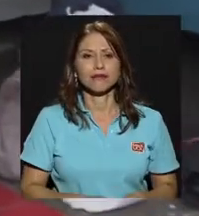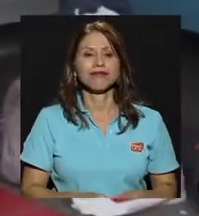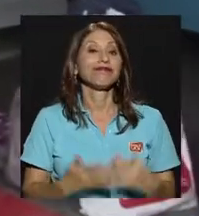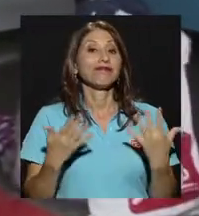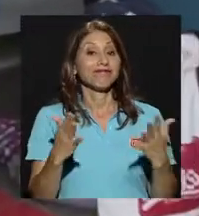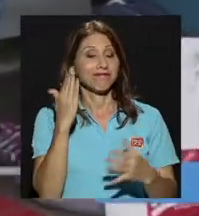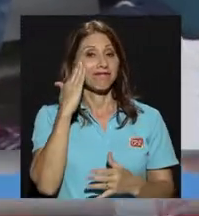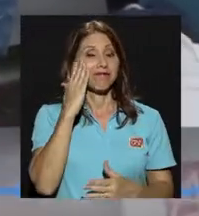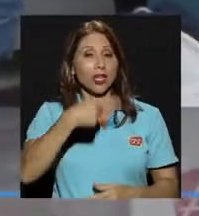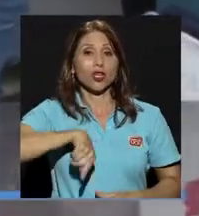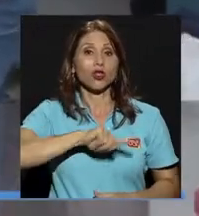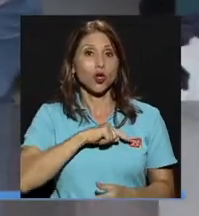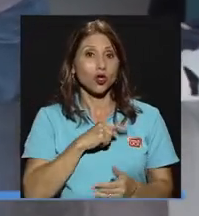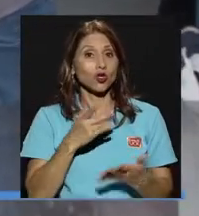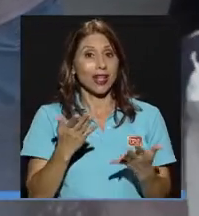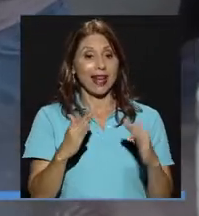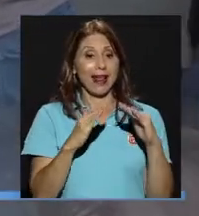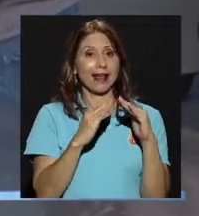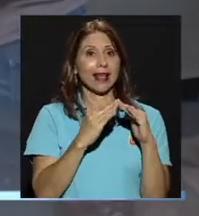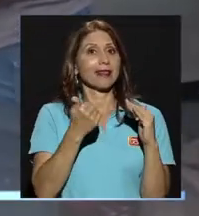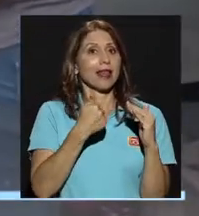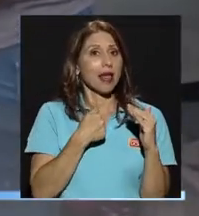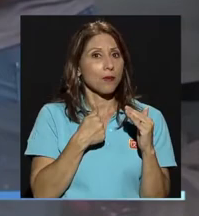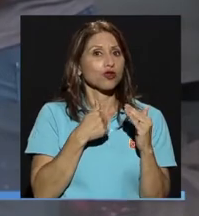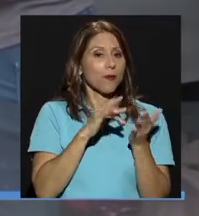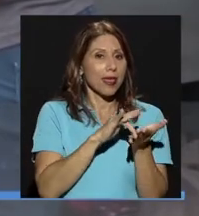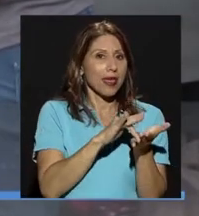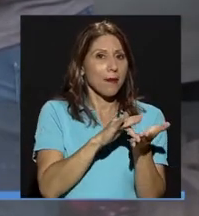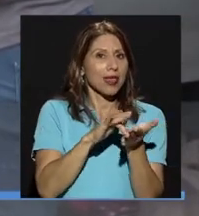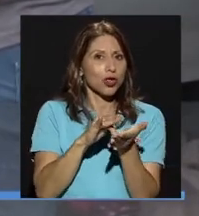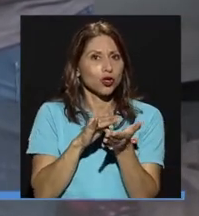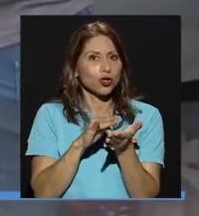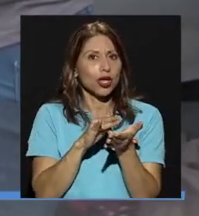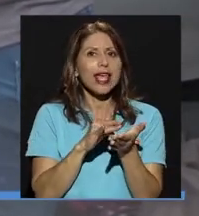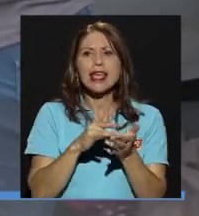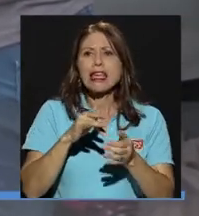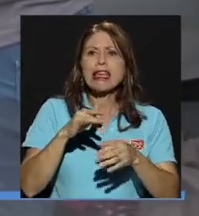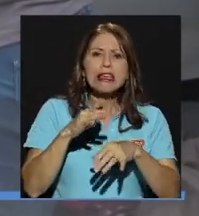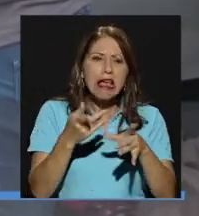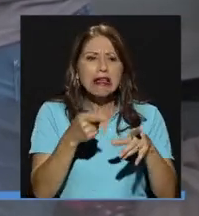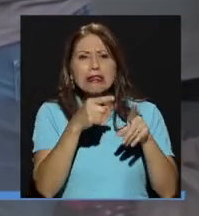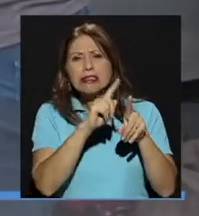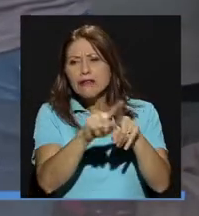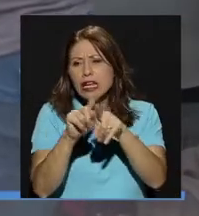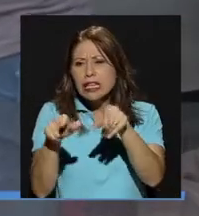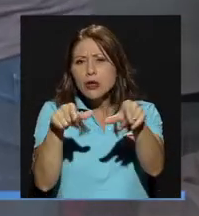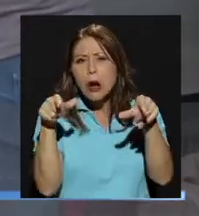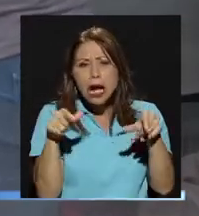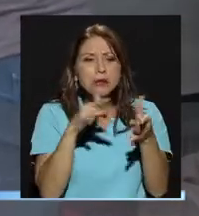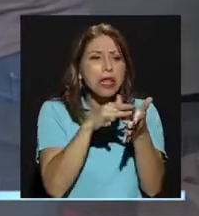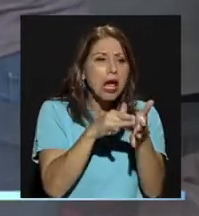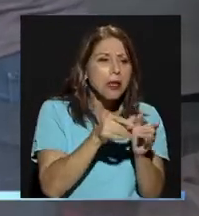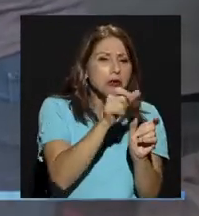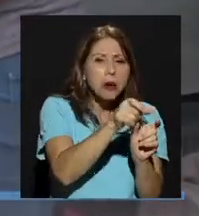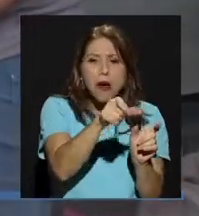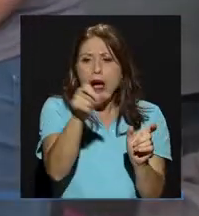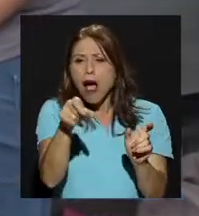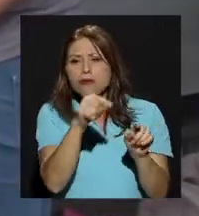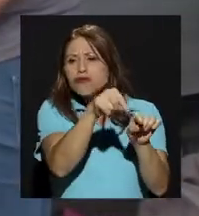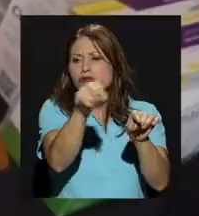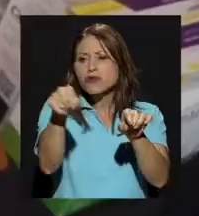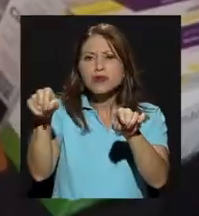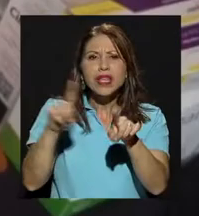Es un hecho que tenemos medicamentos en nuestros hogares y en muchas ocasiones permitimos que se acumulen en diferentes rincones durante mucho